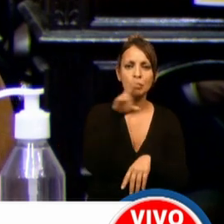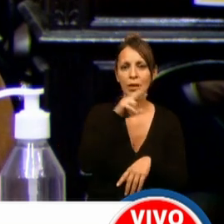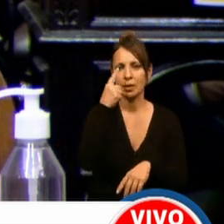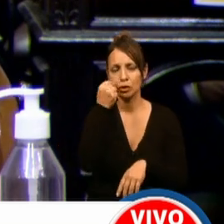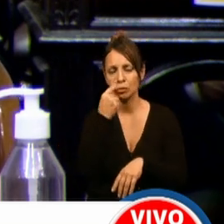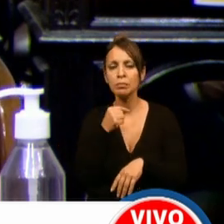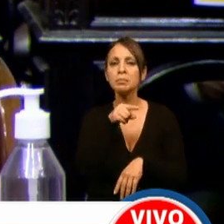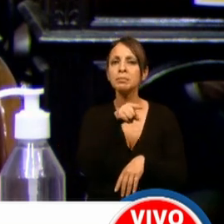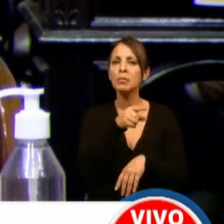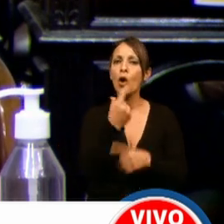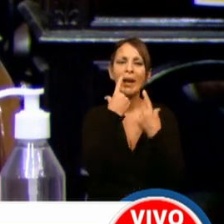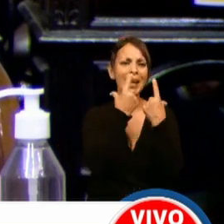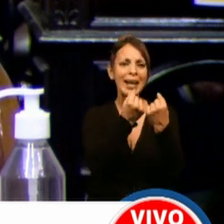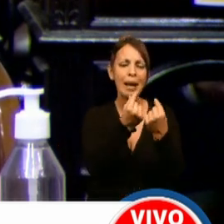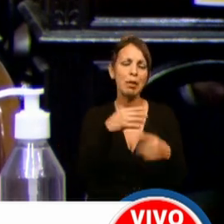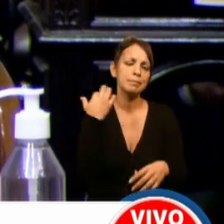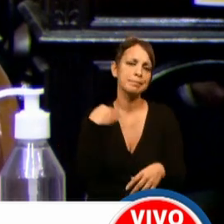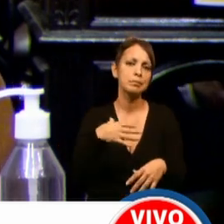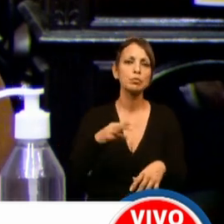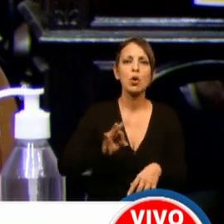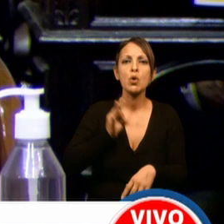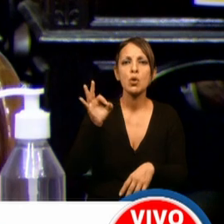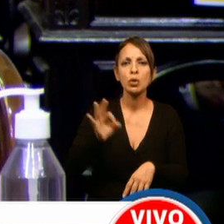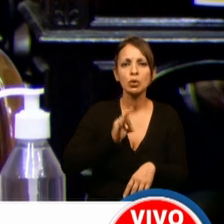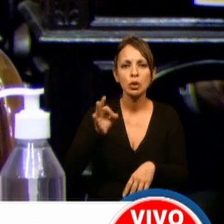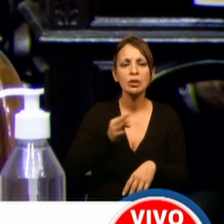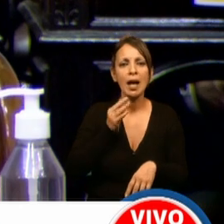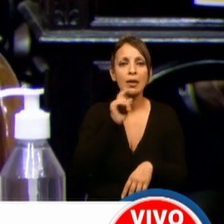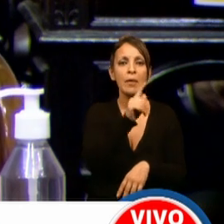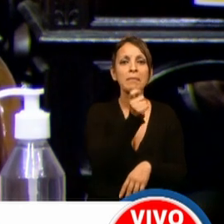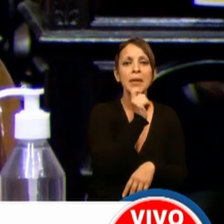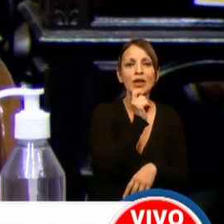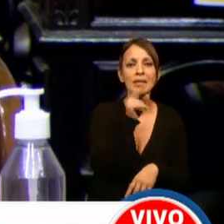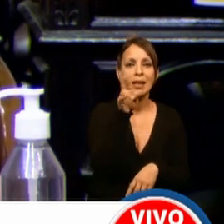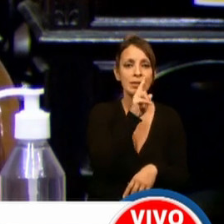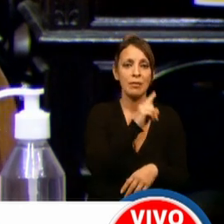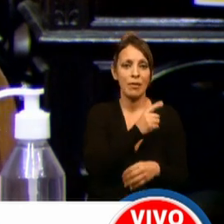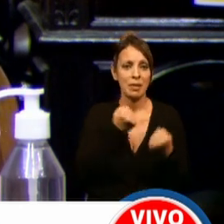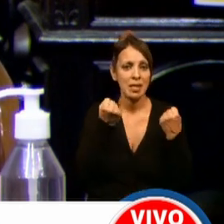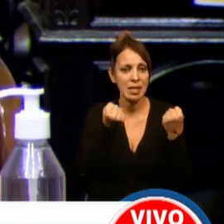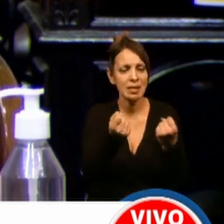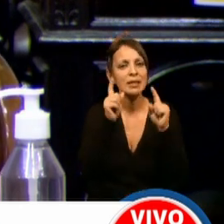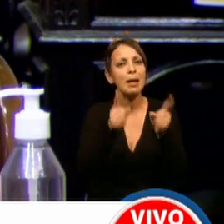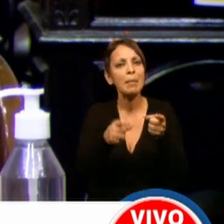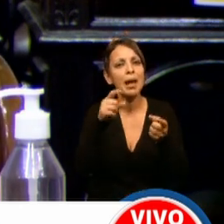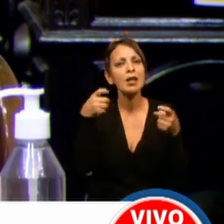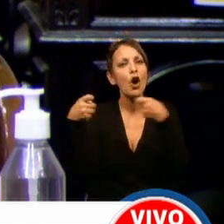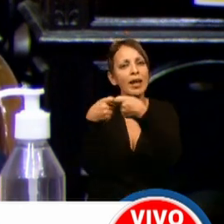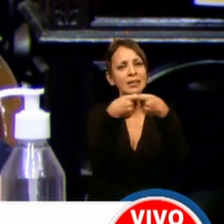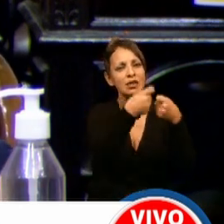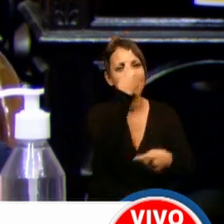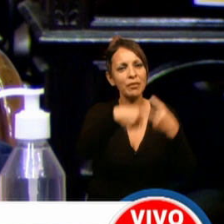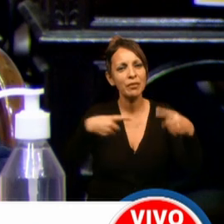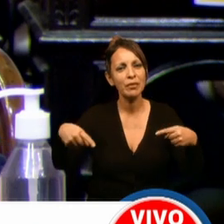trata de un reclamo que hace años llevan adelante las periodistas feministas y diferentes organizaciones que